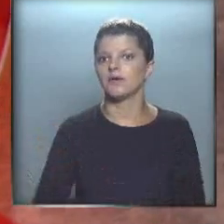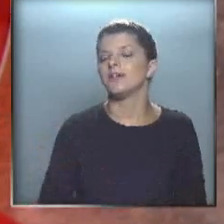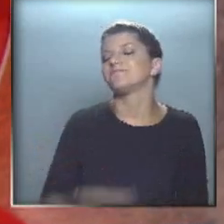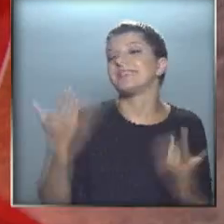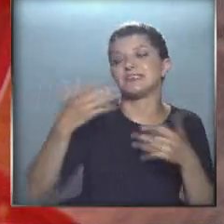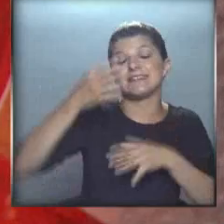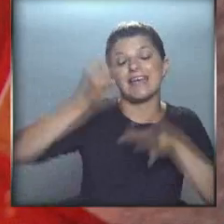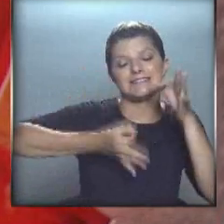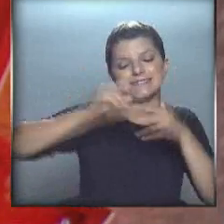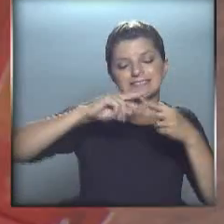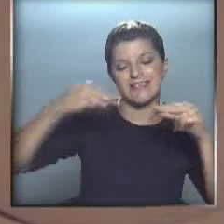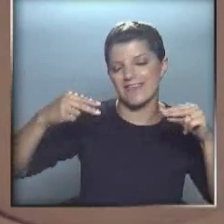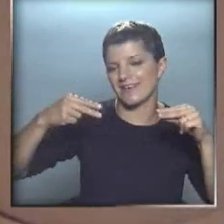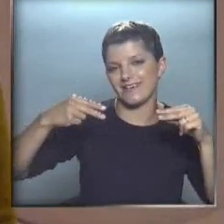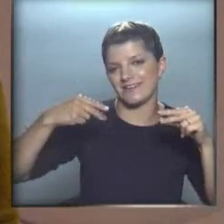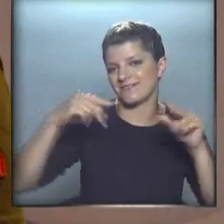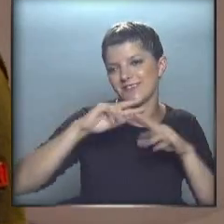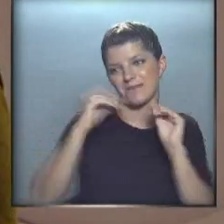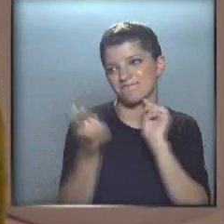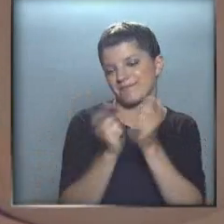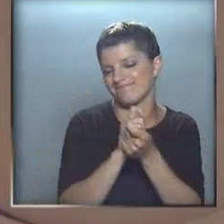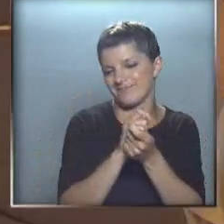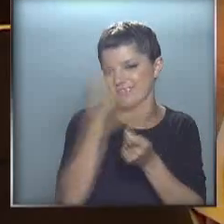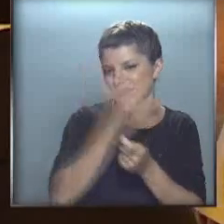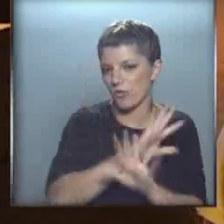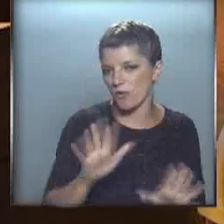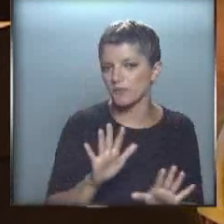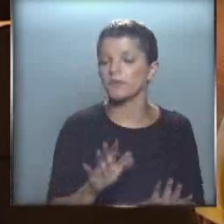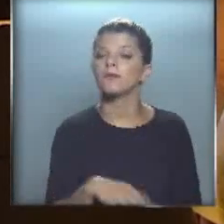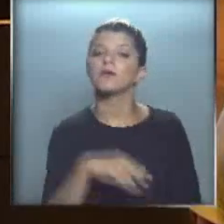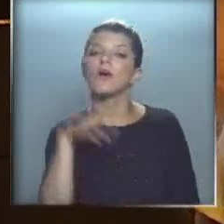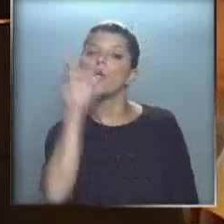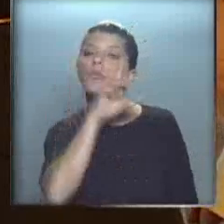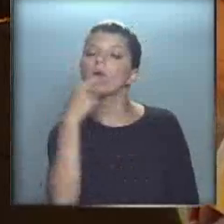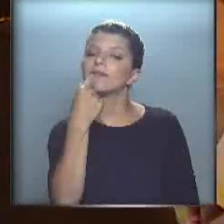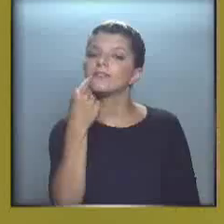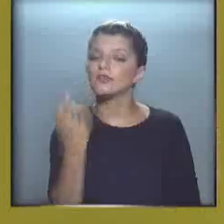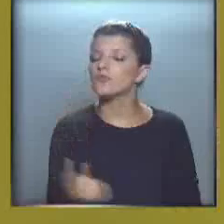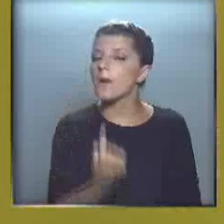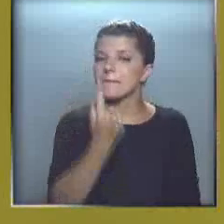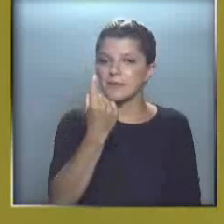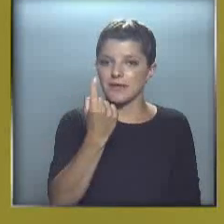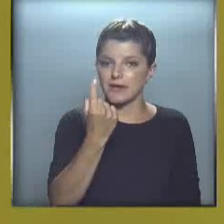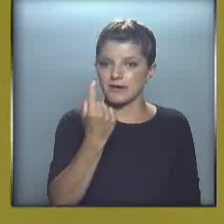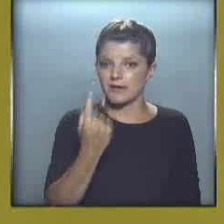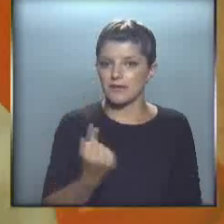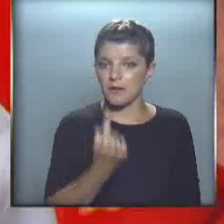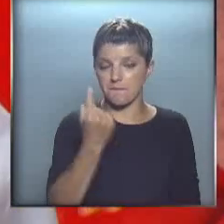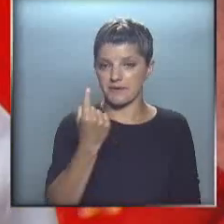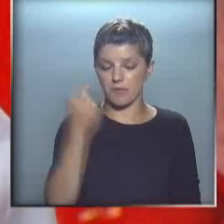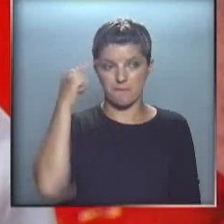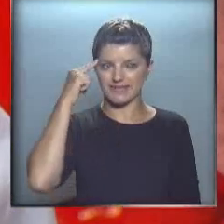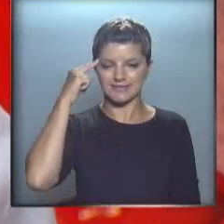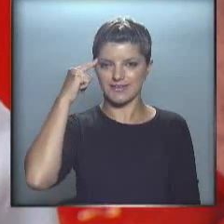Irrefutable. Sí, sí. Y una pregunta. ¿Cuál fue tu primera reacción? O sea, lo que primero se te